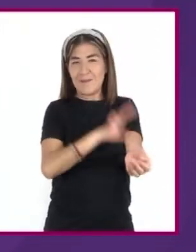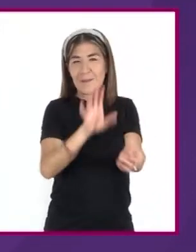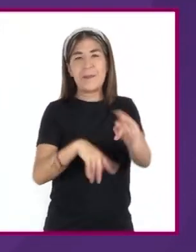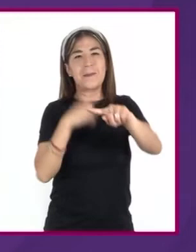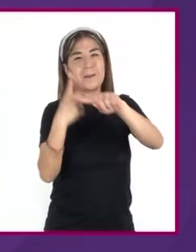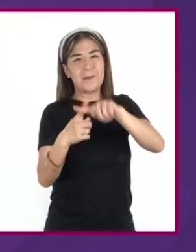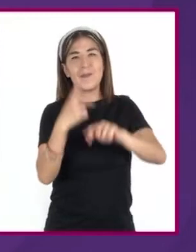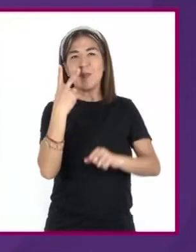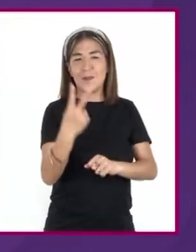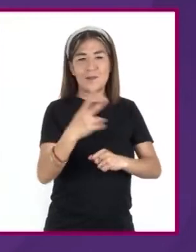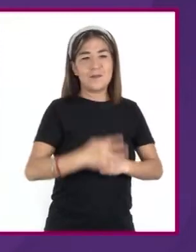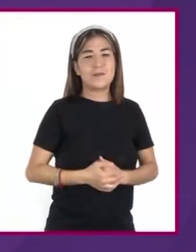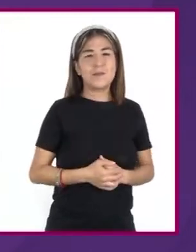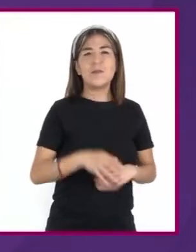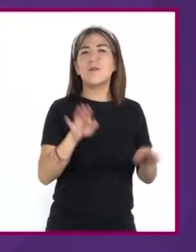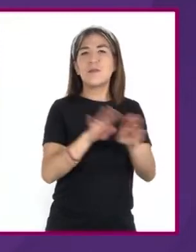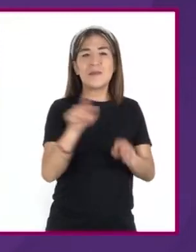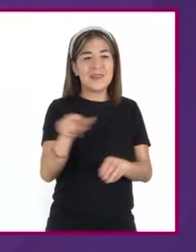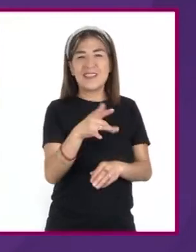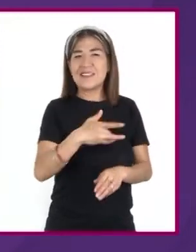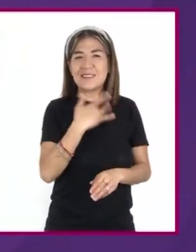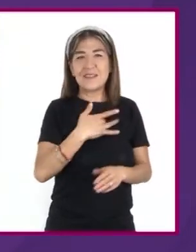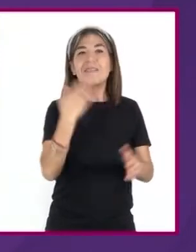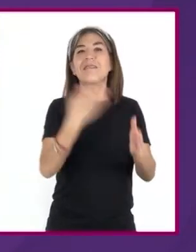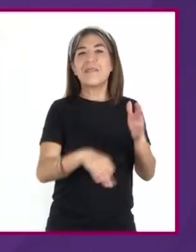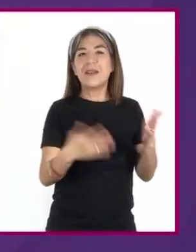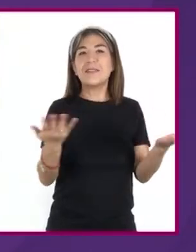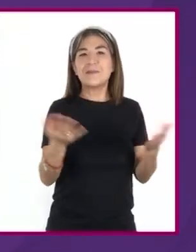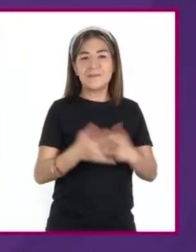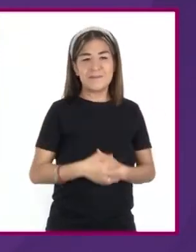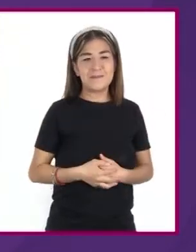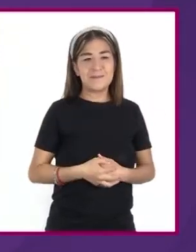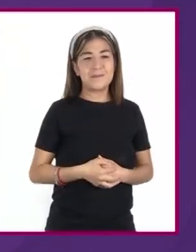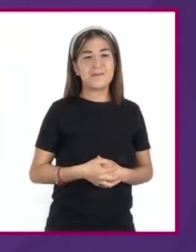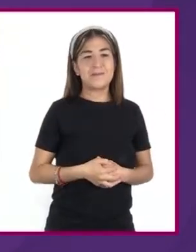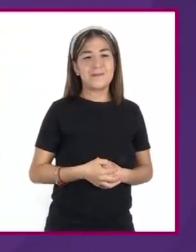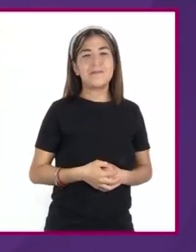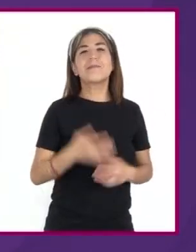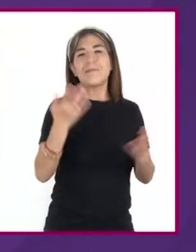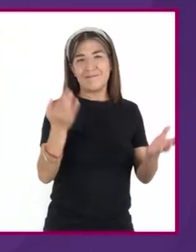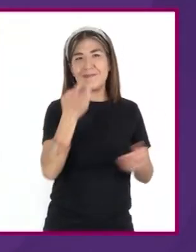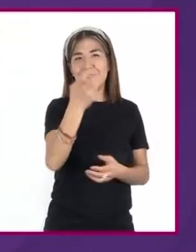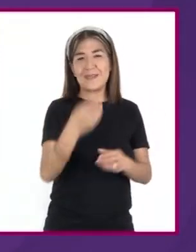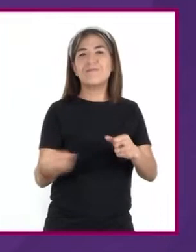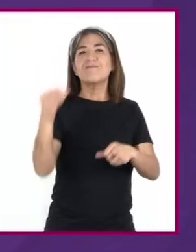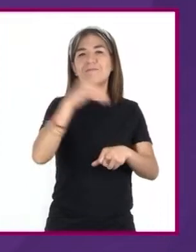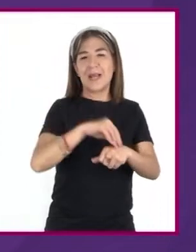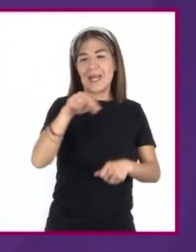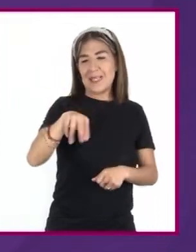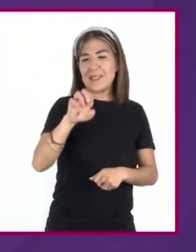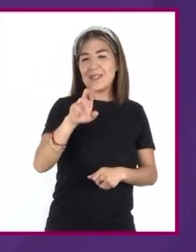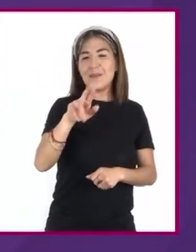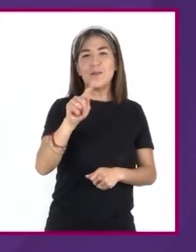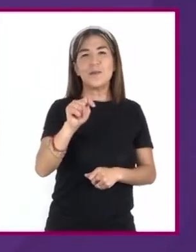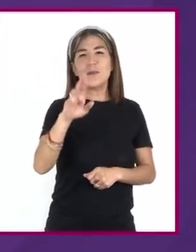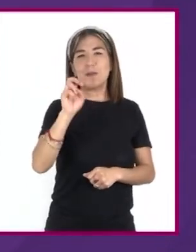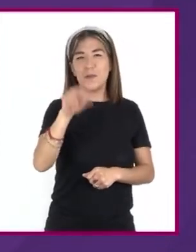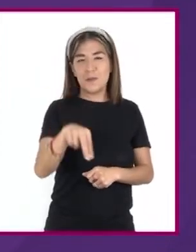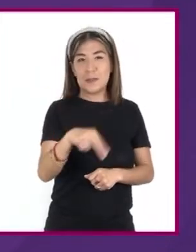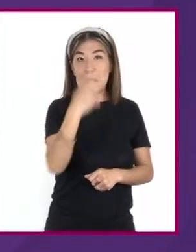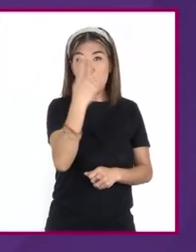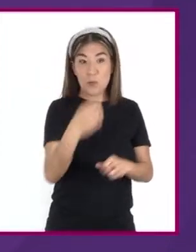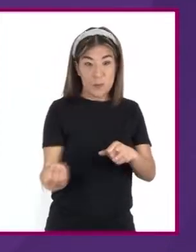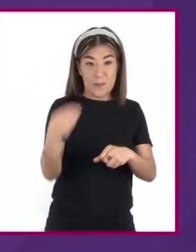Pero sigue siendo inestable. ¿Qué nos falta? Claro, agregar un neutrón. Agregando